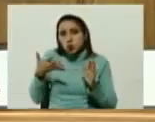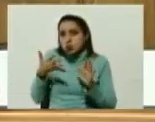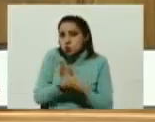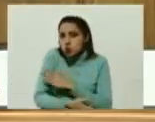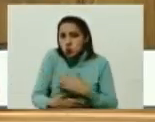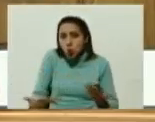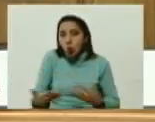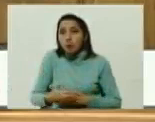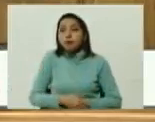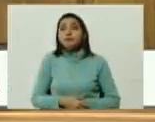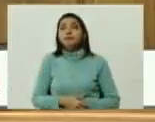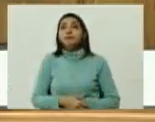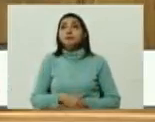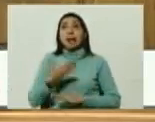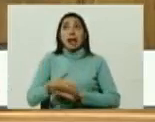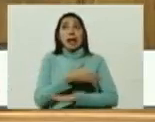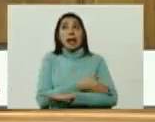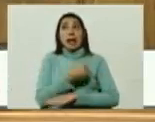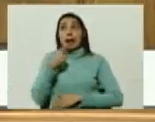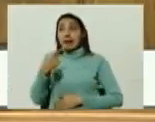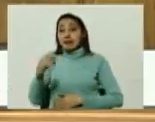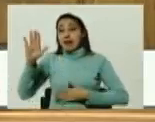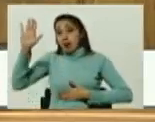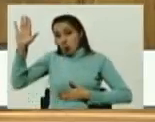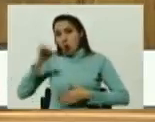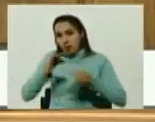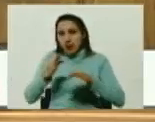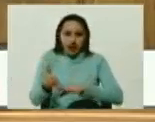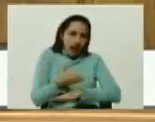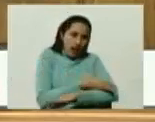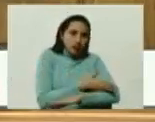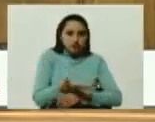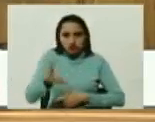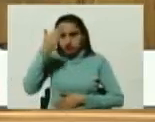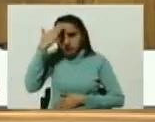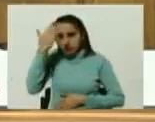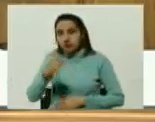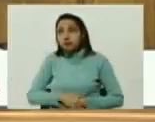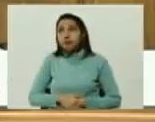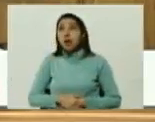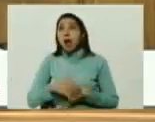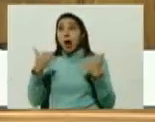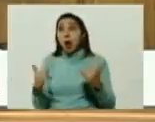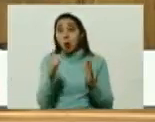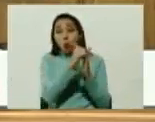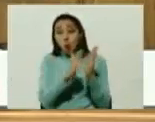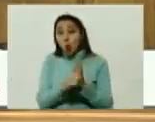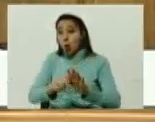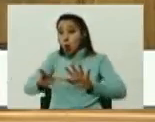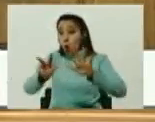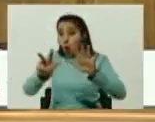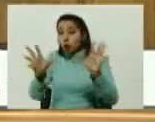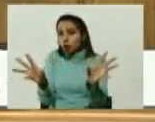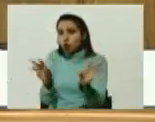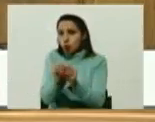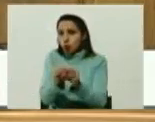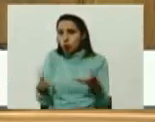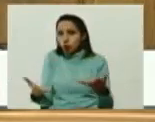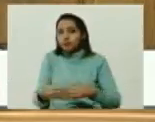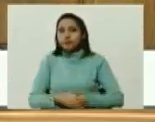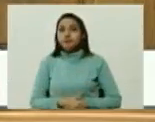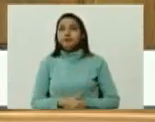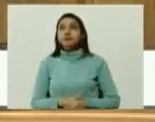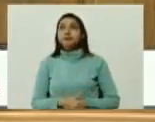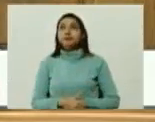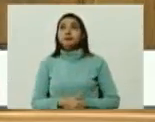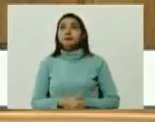los mencionaba anteriormente lo que es el juramento compuesta por 8 artículos bastante corta pero cuando vamos a